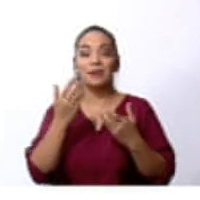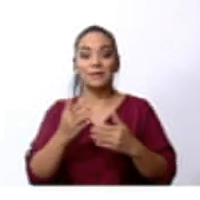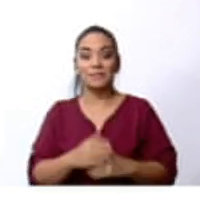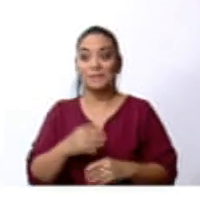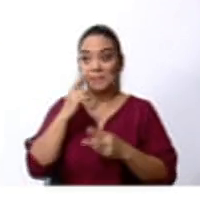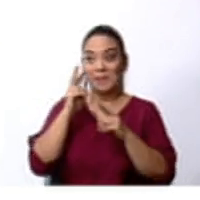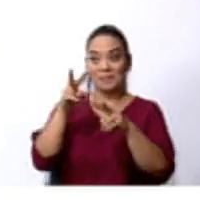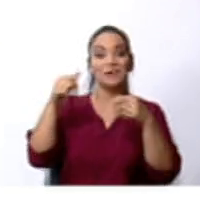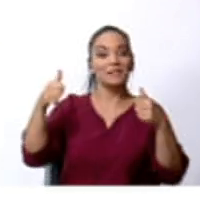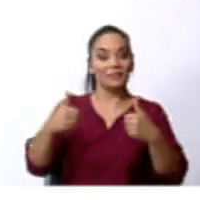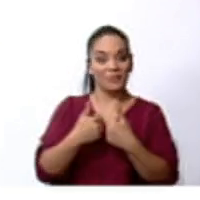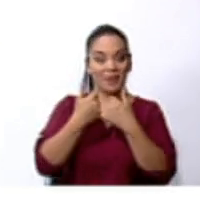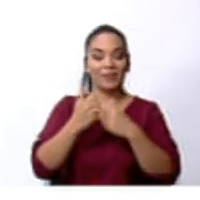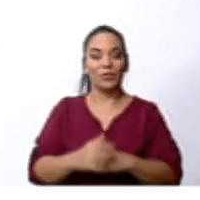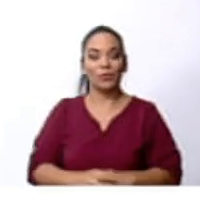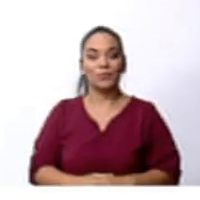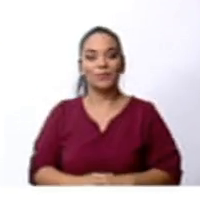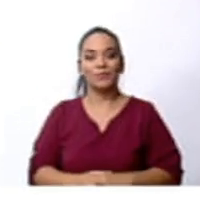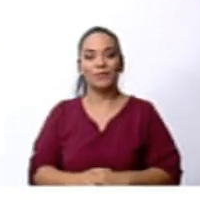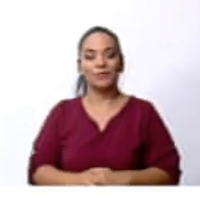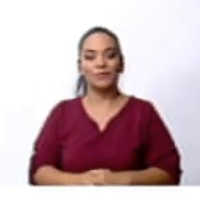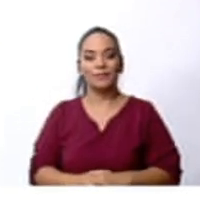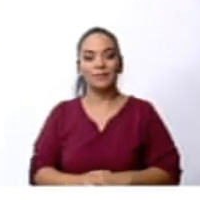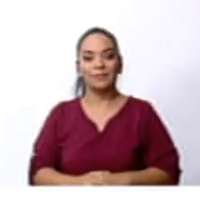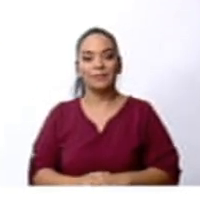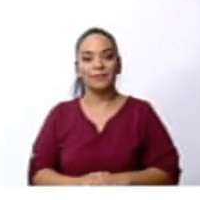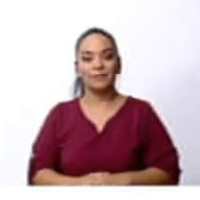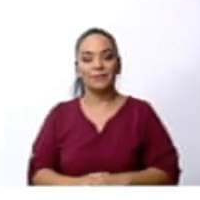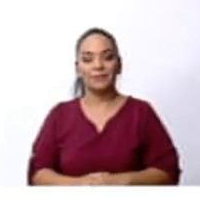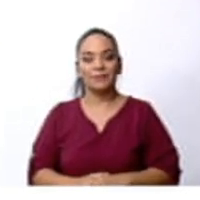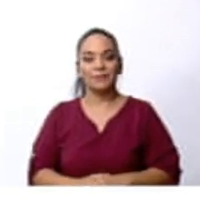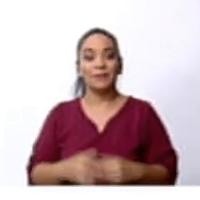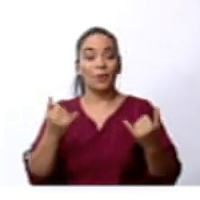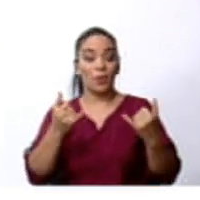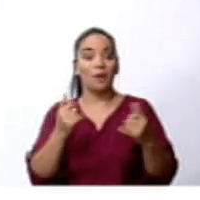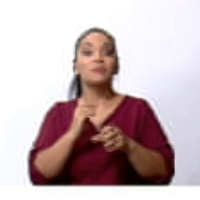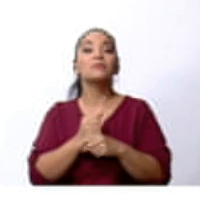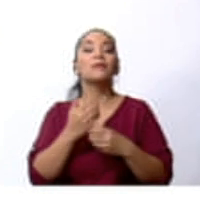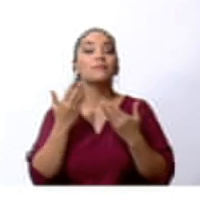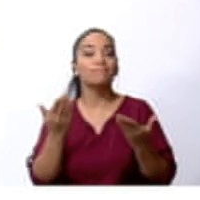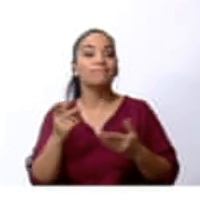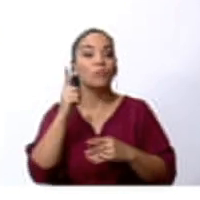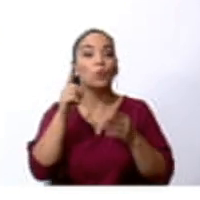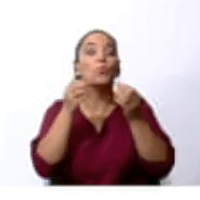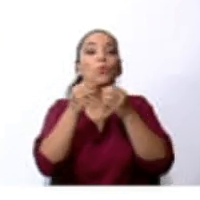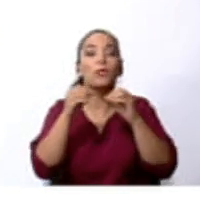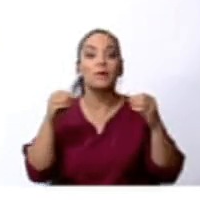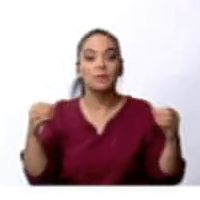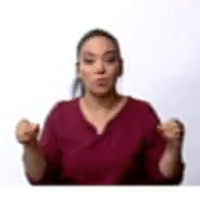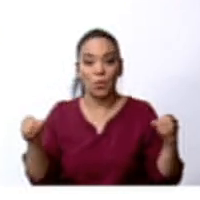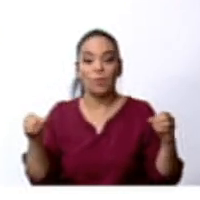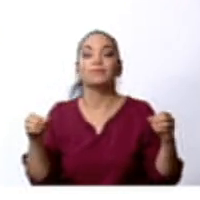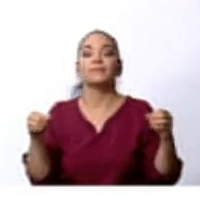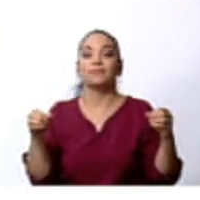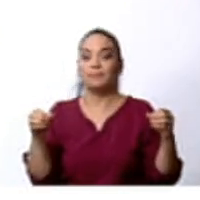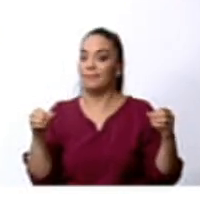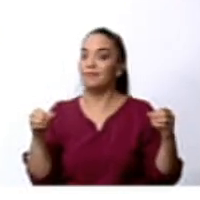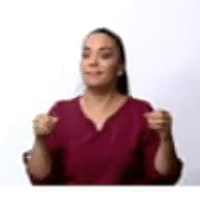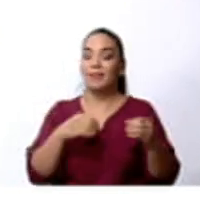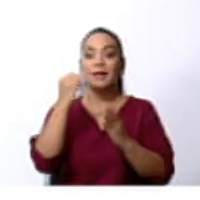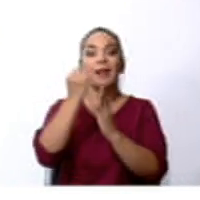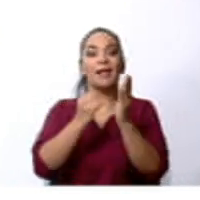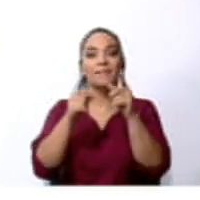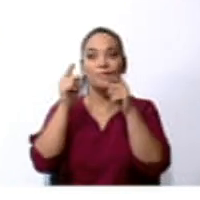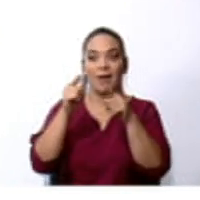este reto. Vamos a hacer una oración con la imagen